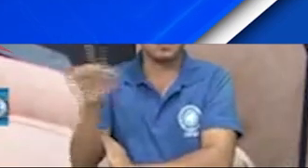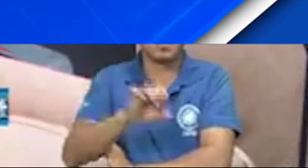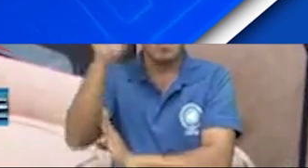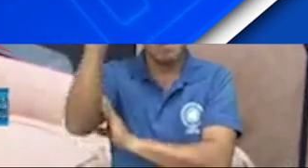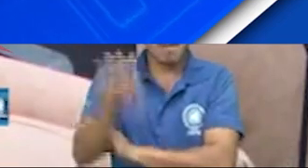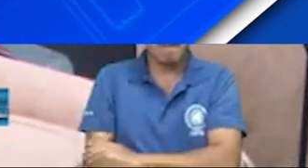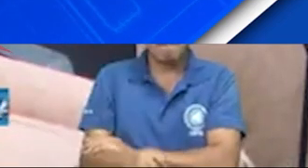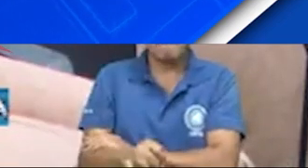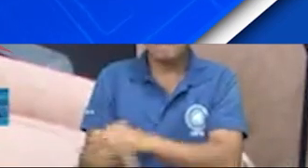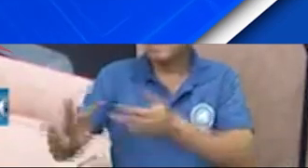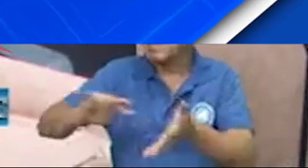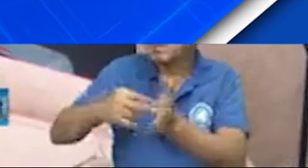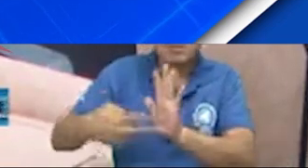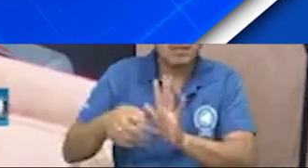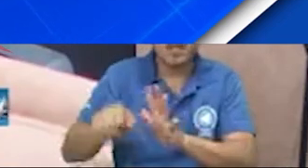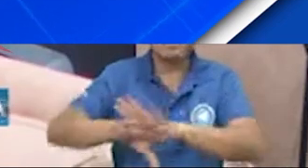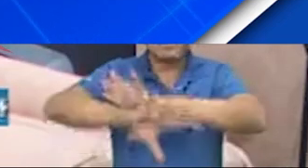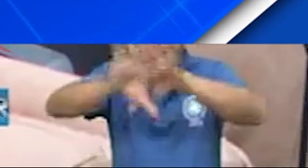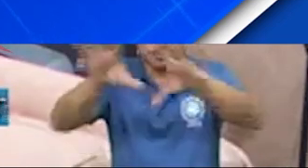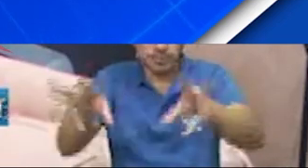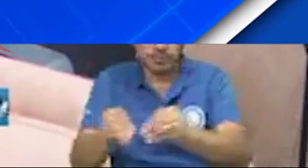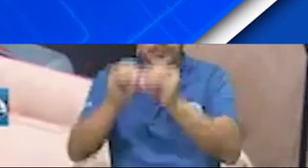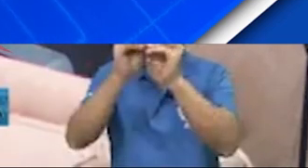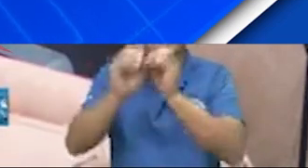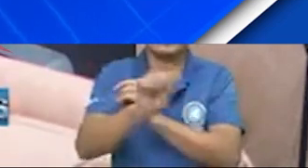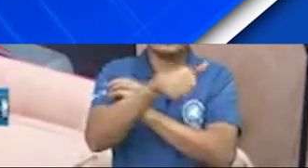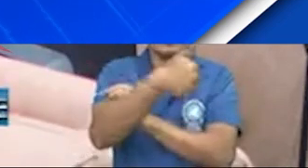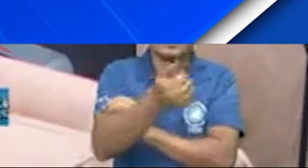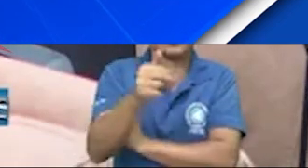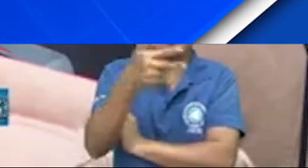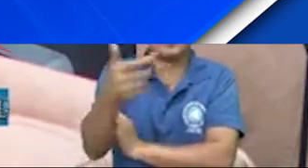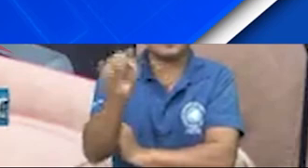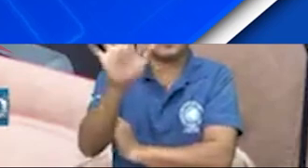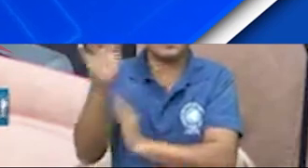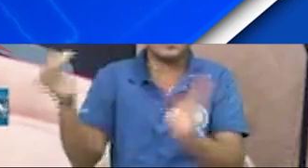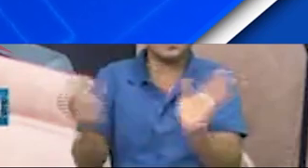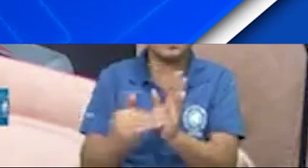99.232%. lo que representa un total de